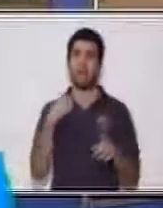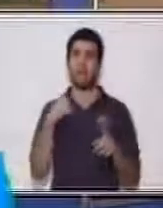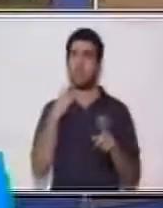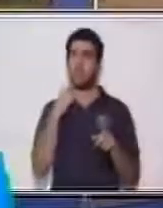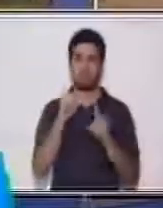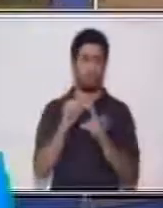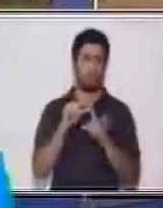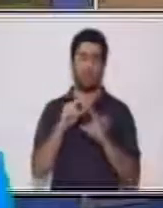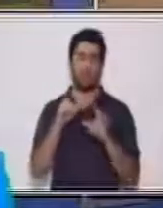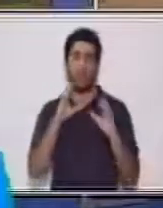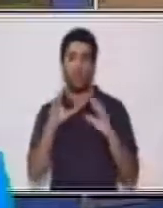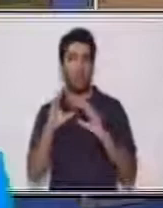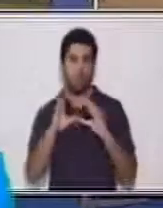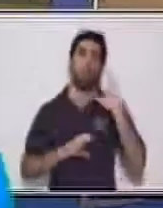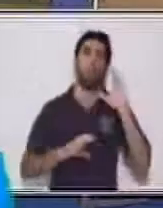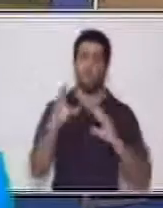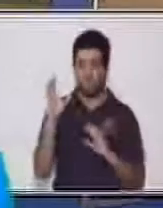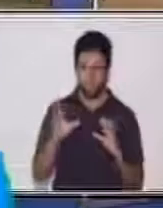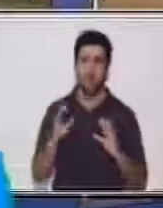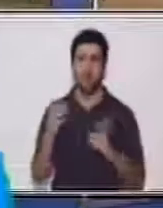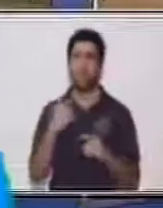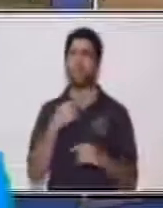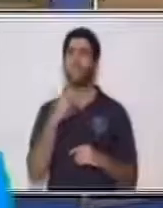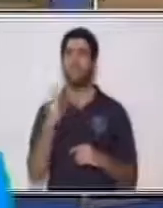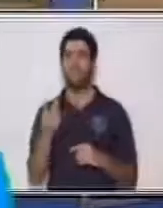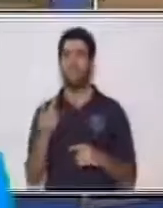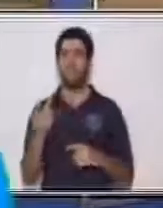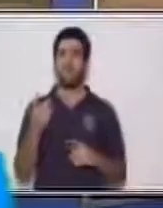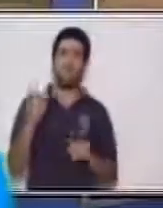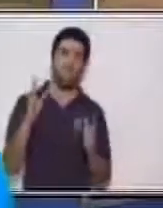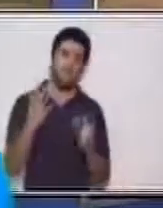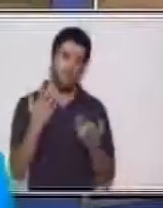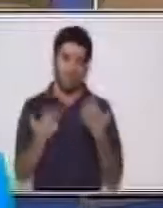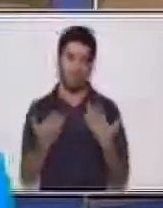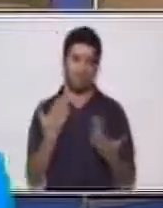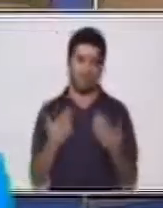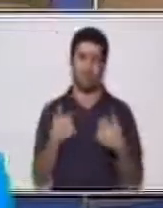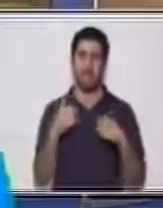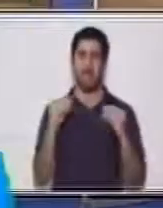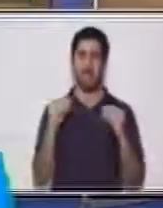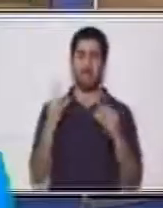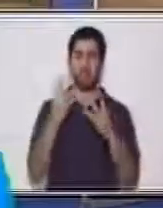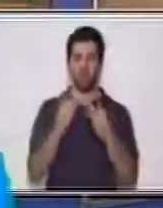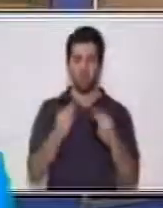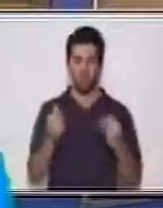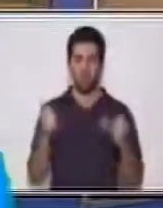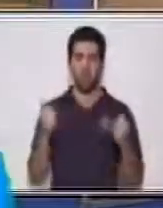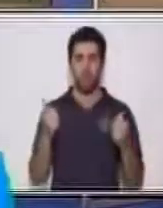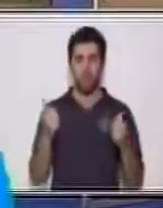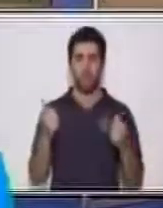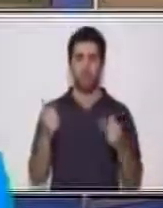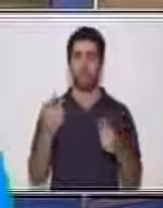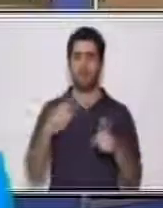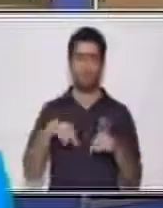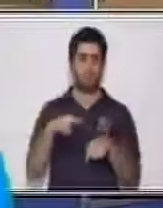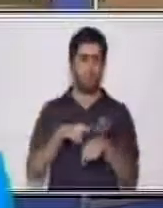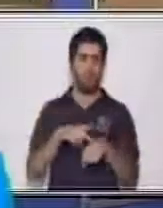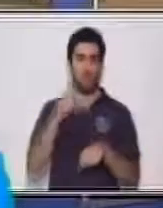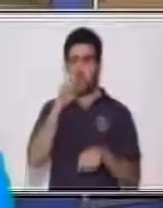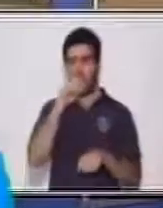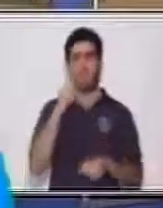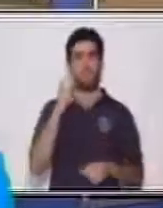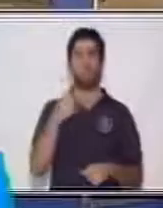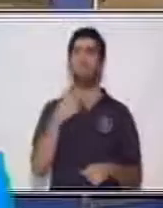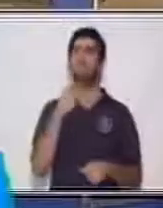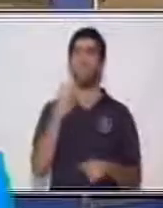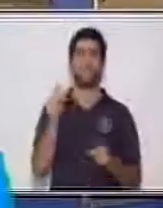te indicaba en el ejemplo anterior, por hablar de una forma tan simple y común, a veces no pronunciamos bien alguna palabra.